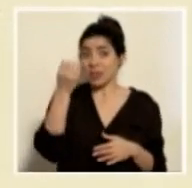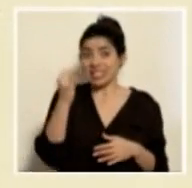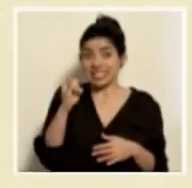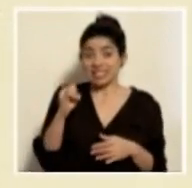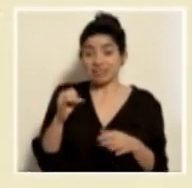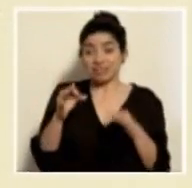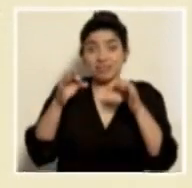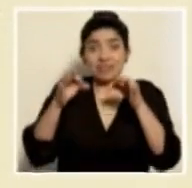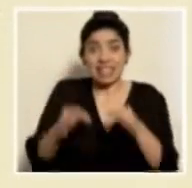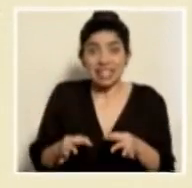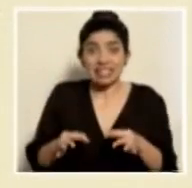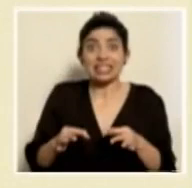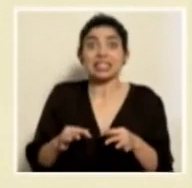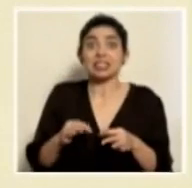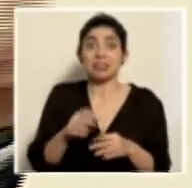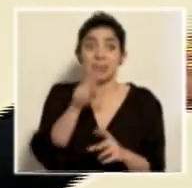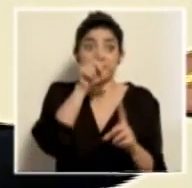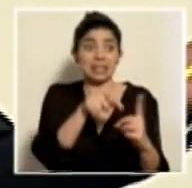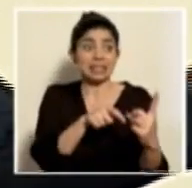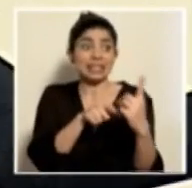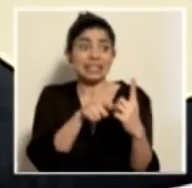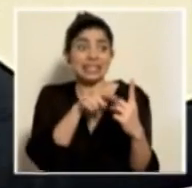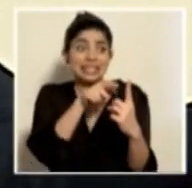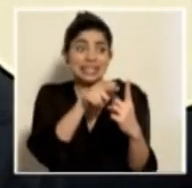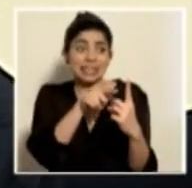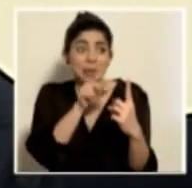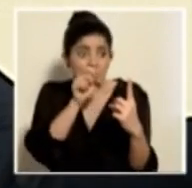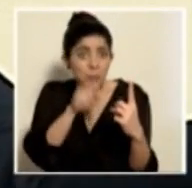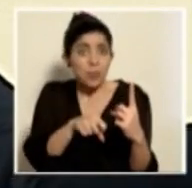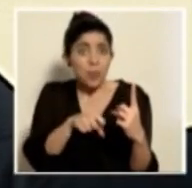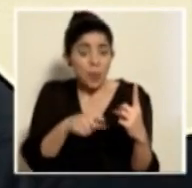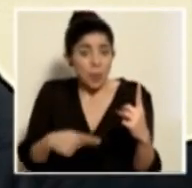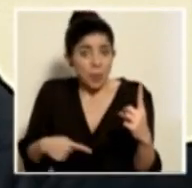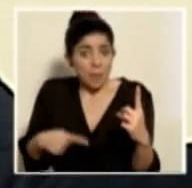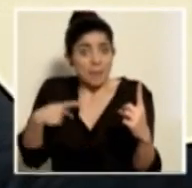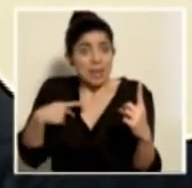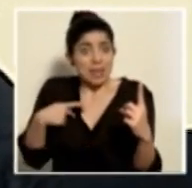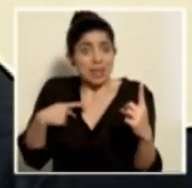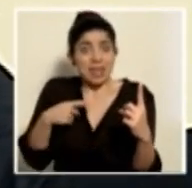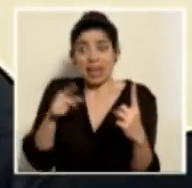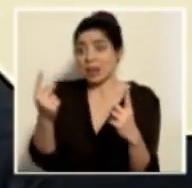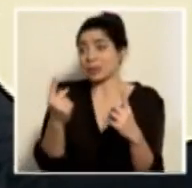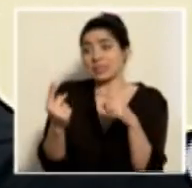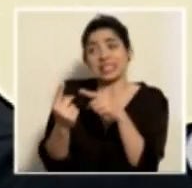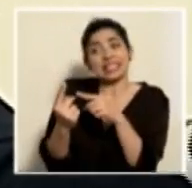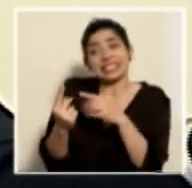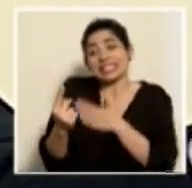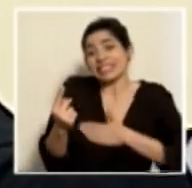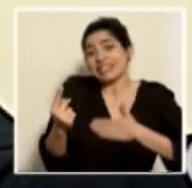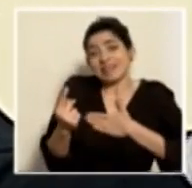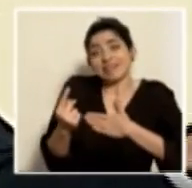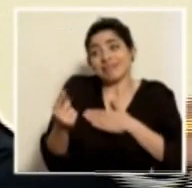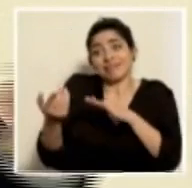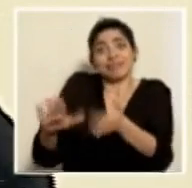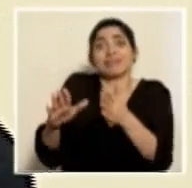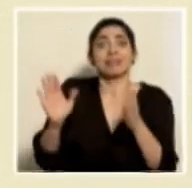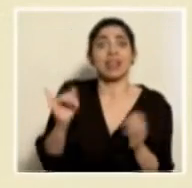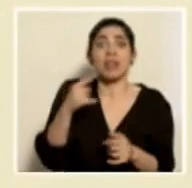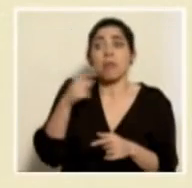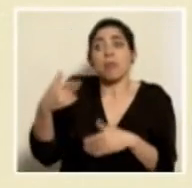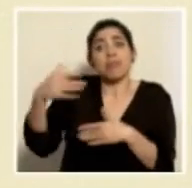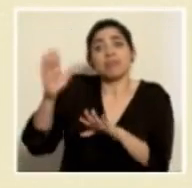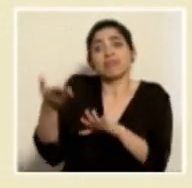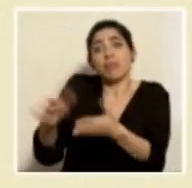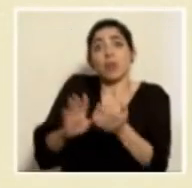decisión, como indicaba, de decirle a alguien, usted tiene oportunidad de seguir eventualmente con su vida y usted ya no, simplemente muérase así, decirlo así de esa